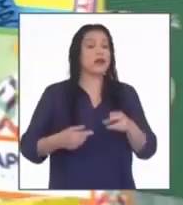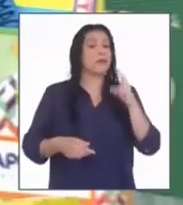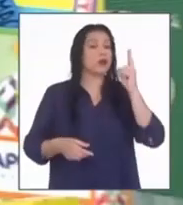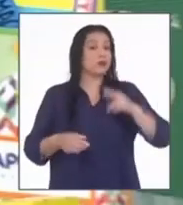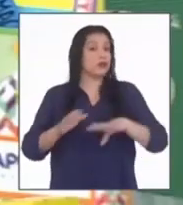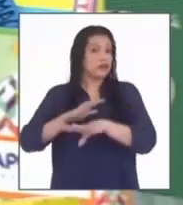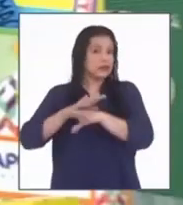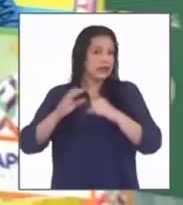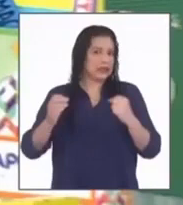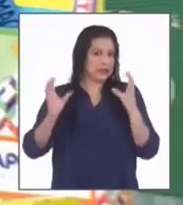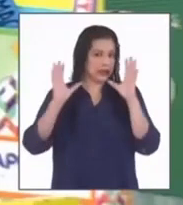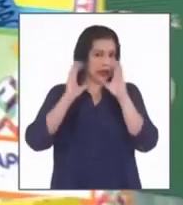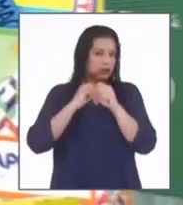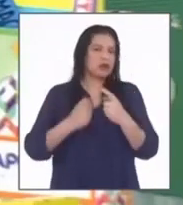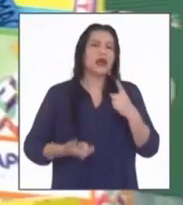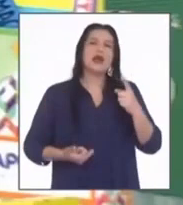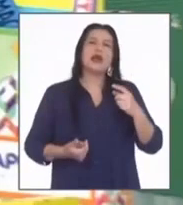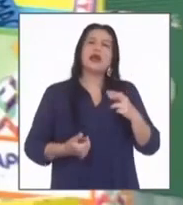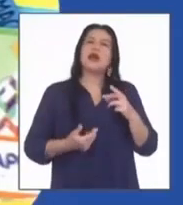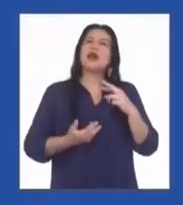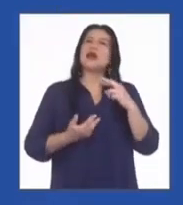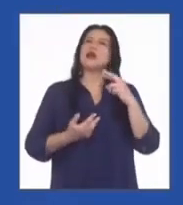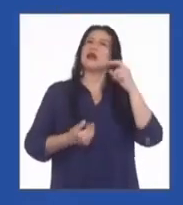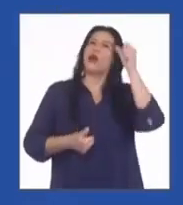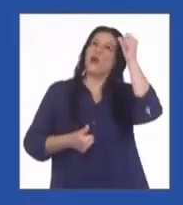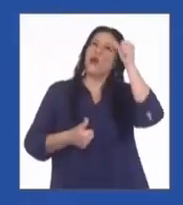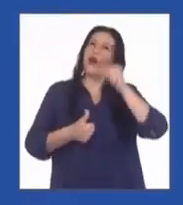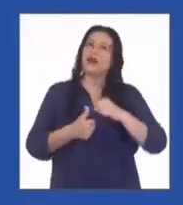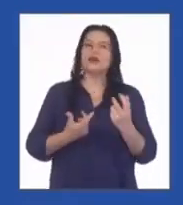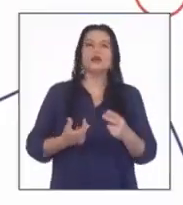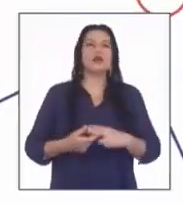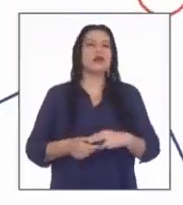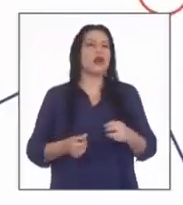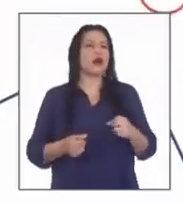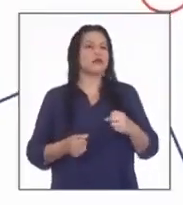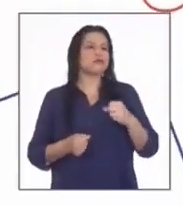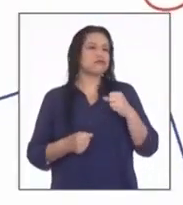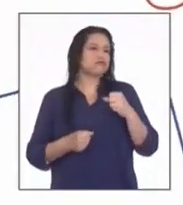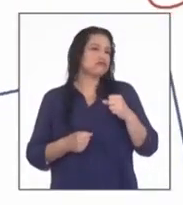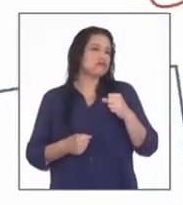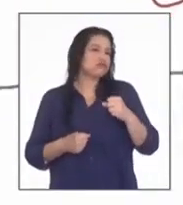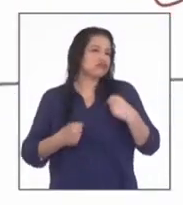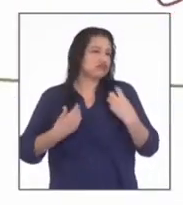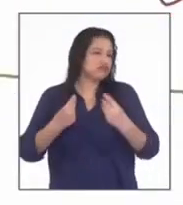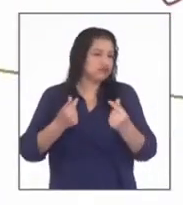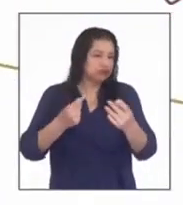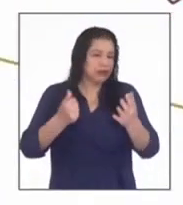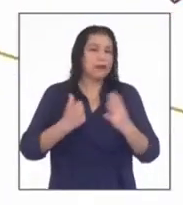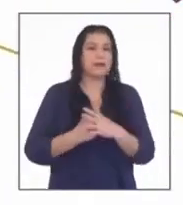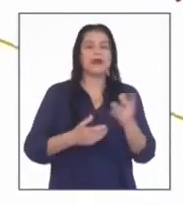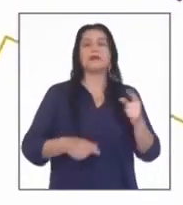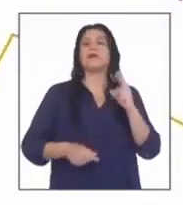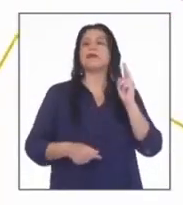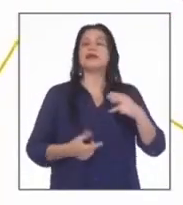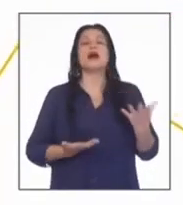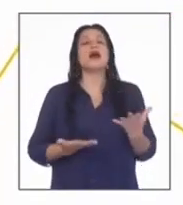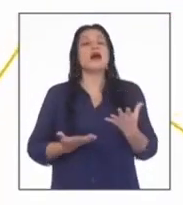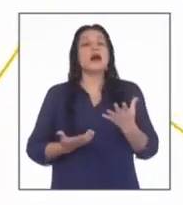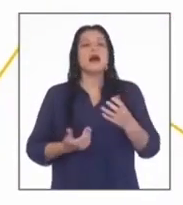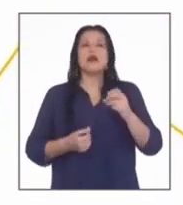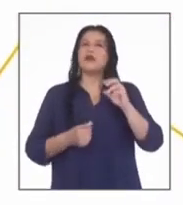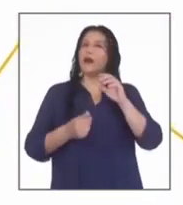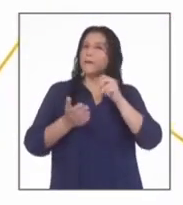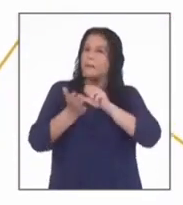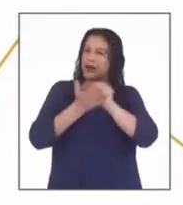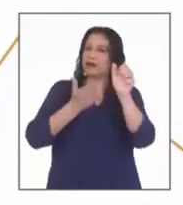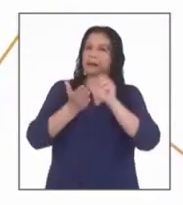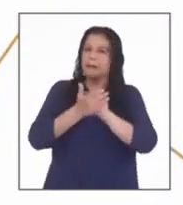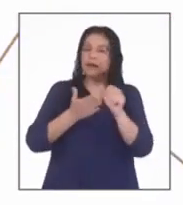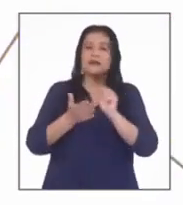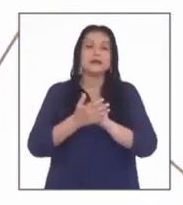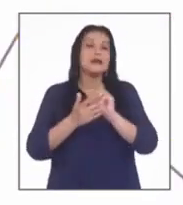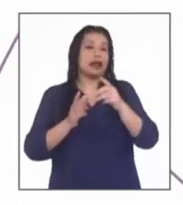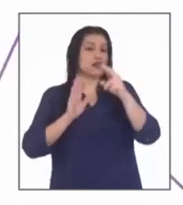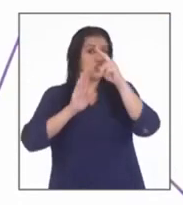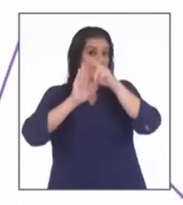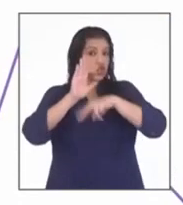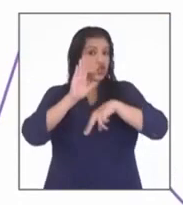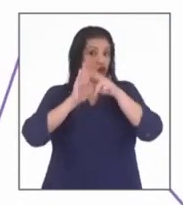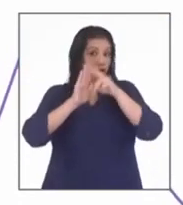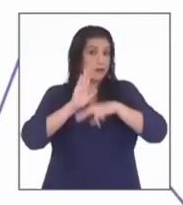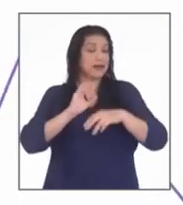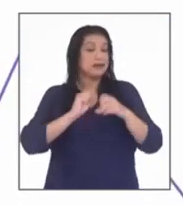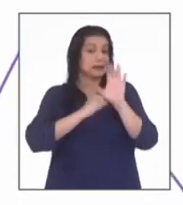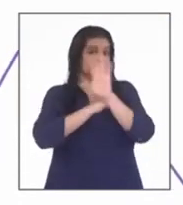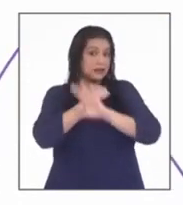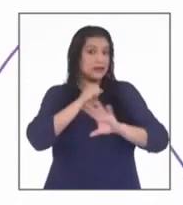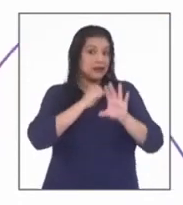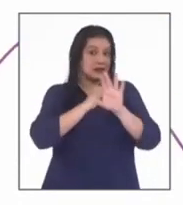una situación relacionada con la velocidad permitida. Durante los primeros meses de la cuarentena decretada en nuestro país, se impuso, entre otras medidas de